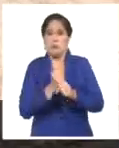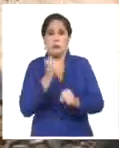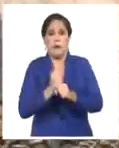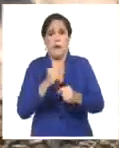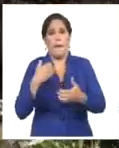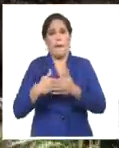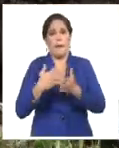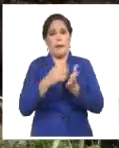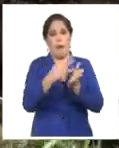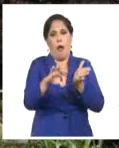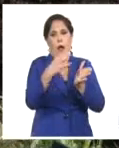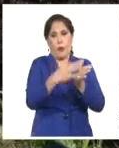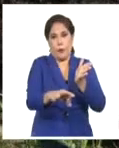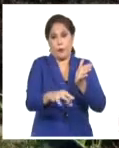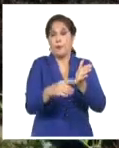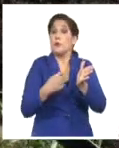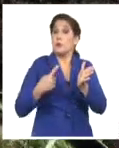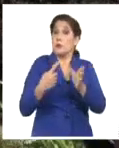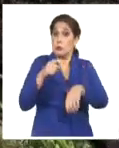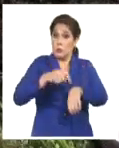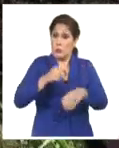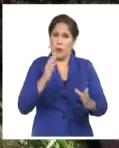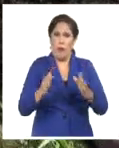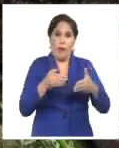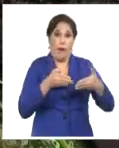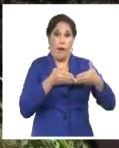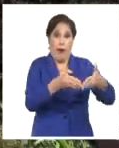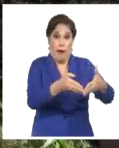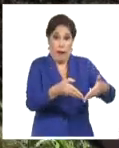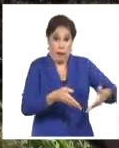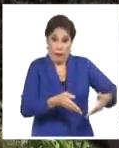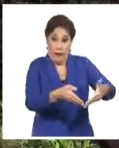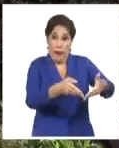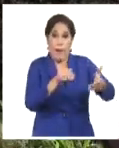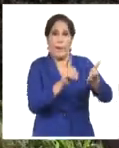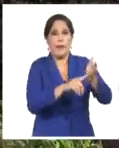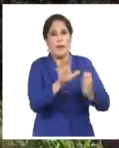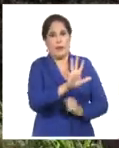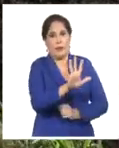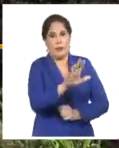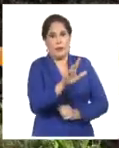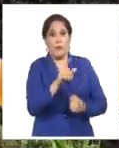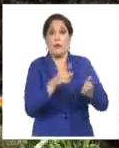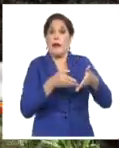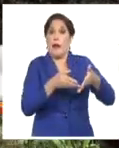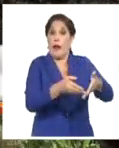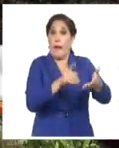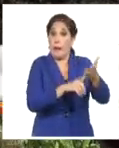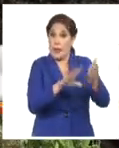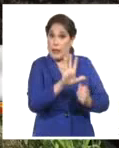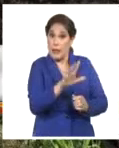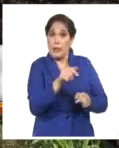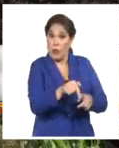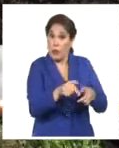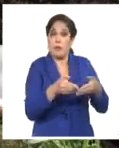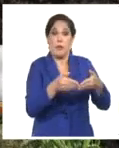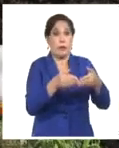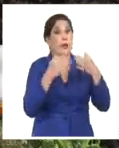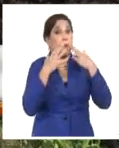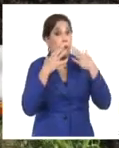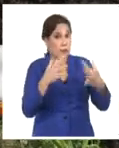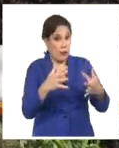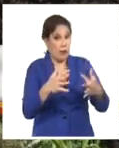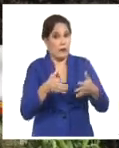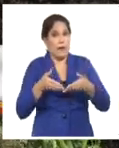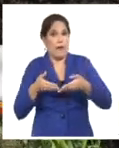empresa arrocera. Estamos en estos momentos en el canal P5. P5A, este es uno de los ramales del